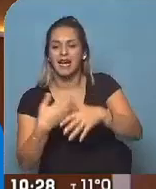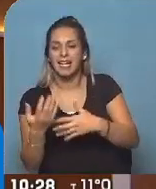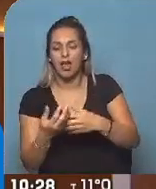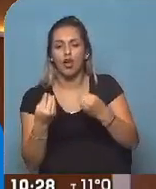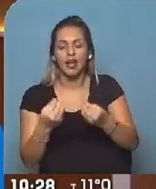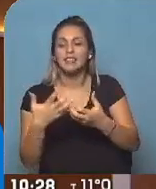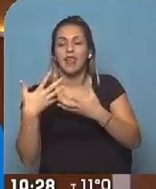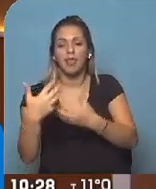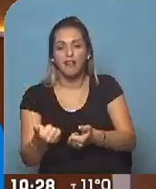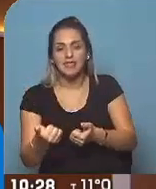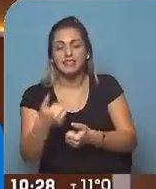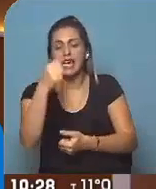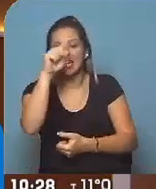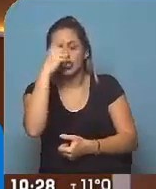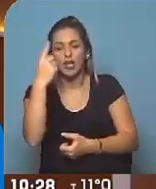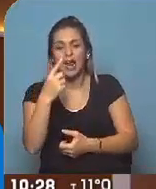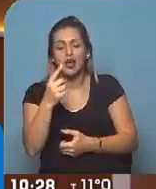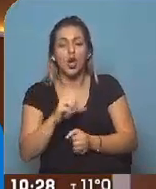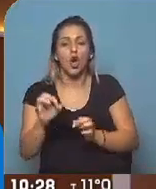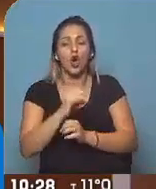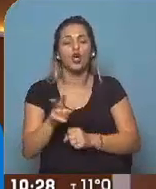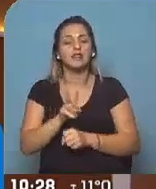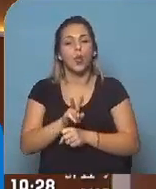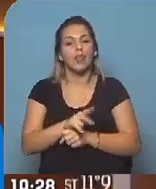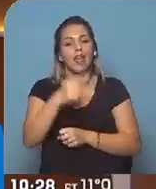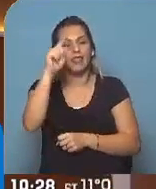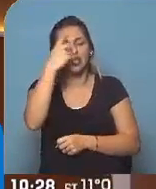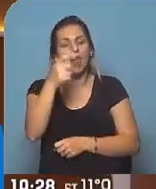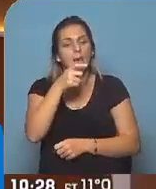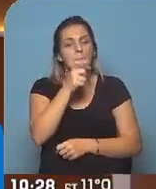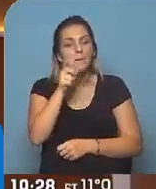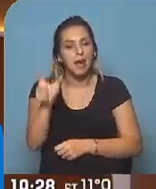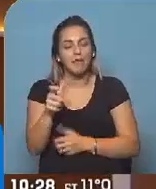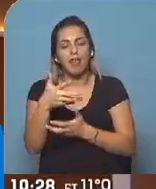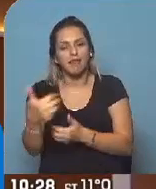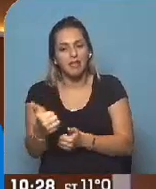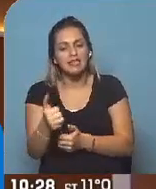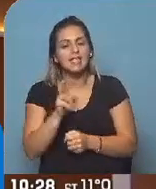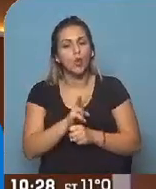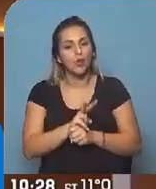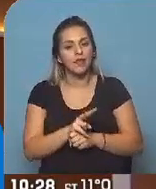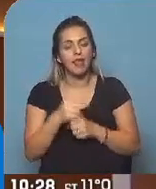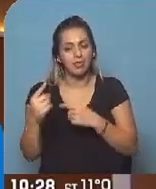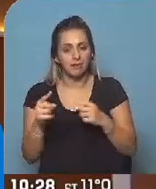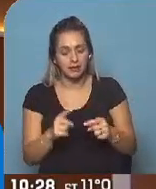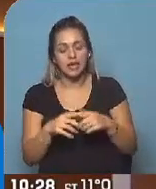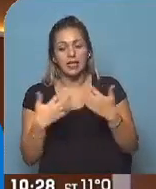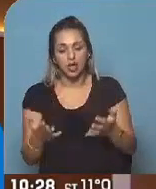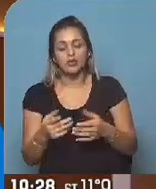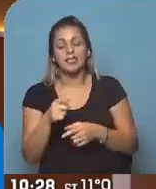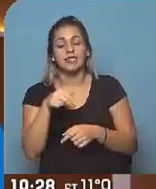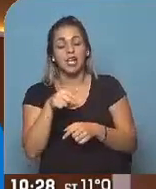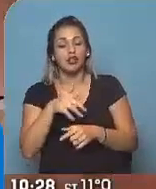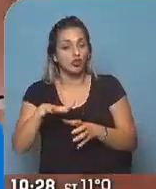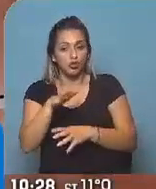defensa nacional y la seguridad nacional. Todos los medios que estén al alcance para hacer